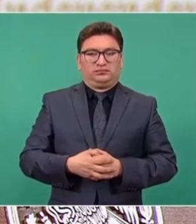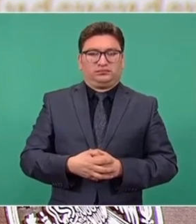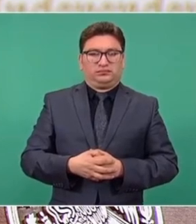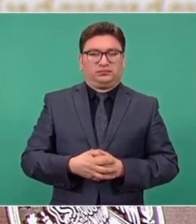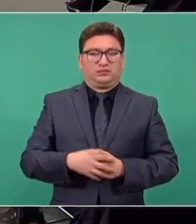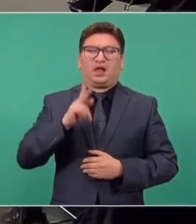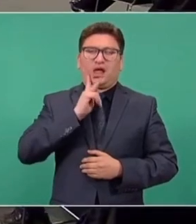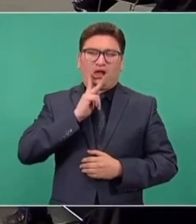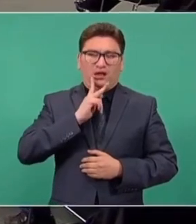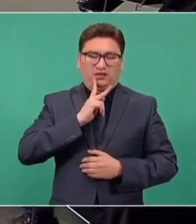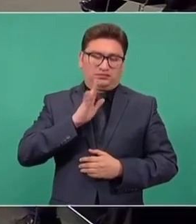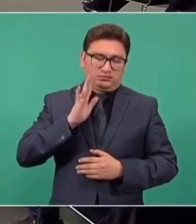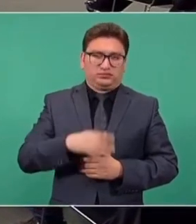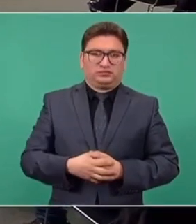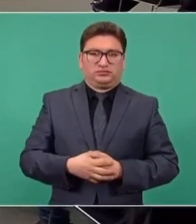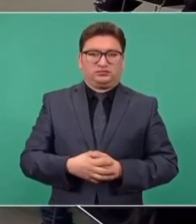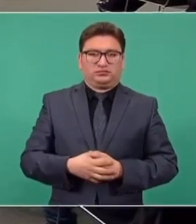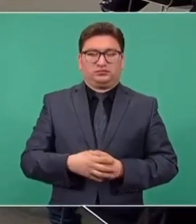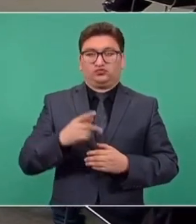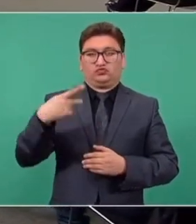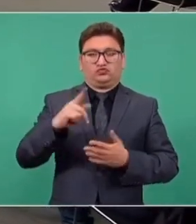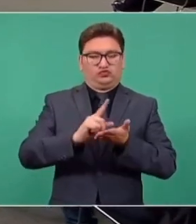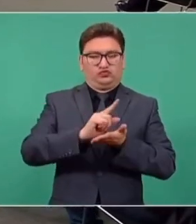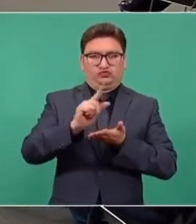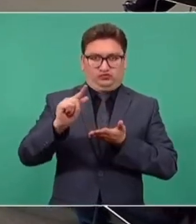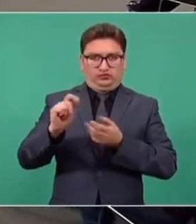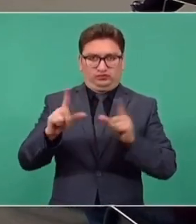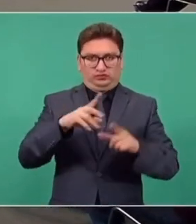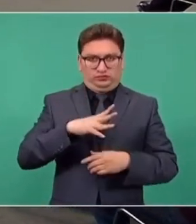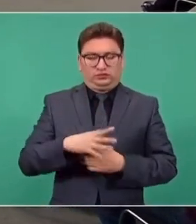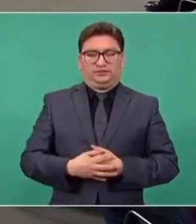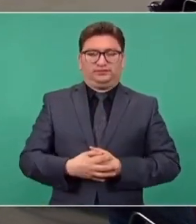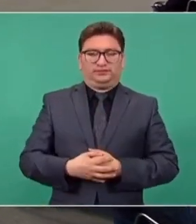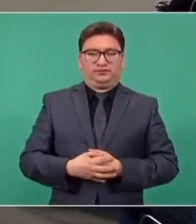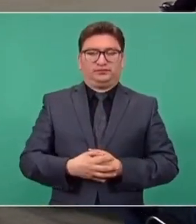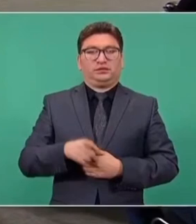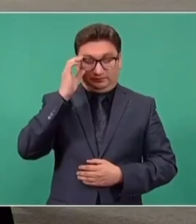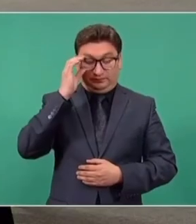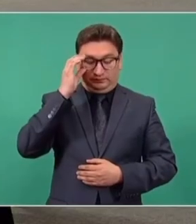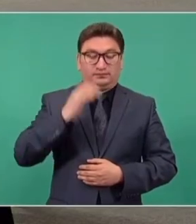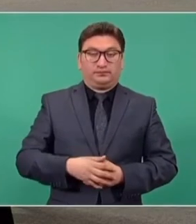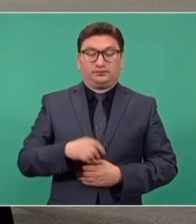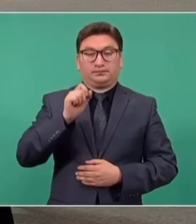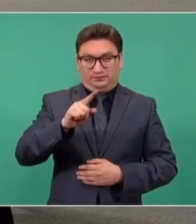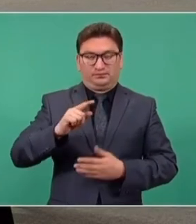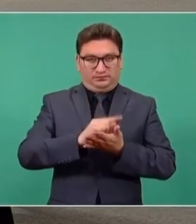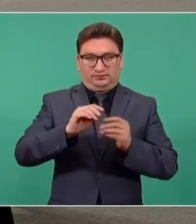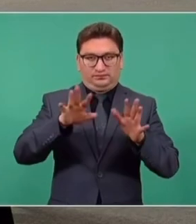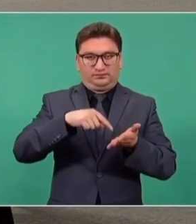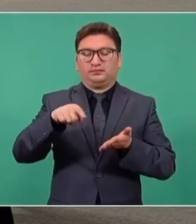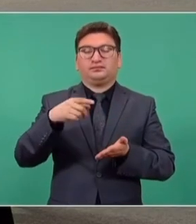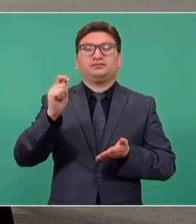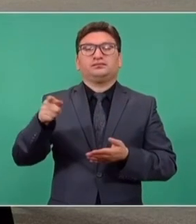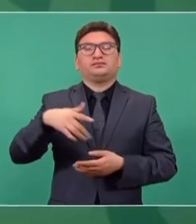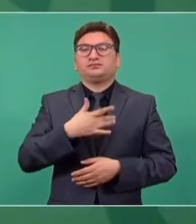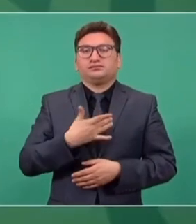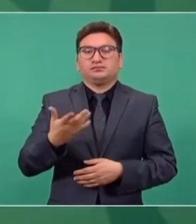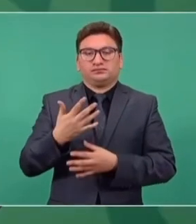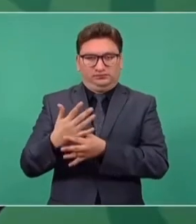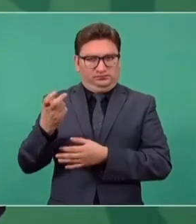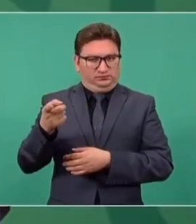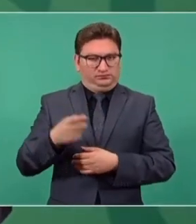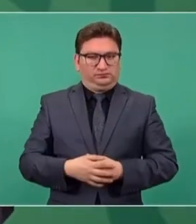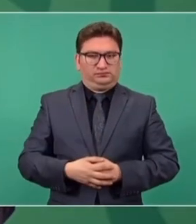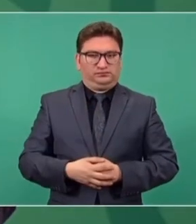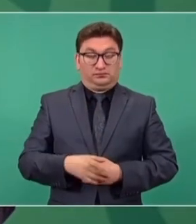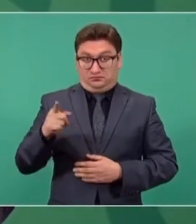A ver si no tienes el Twitter de lo que dice. Y de lo del INE, que consideraba que hasta